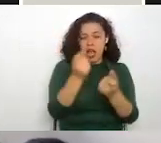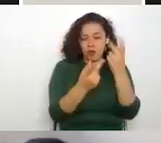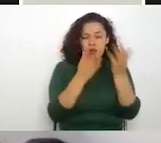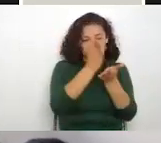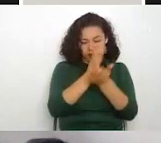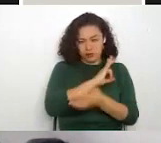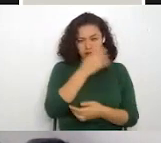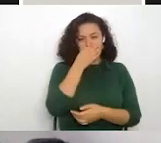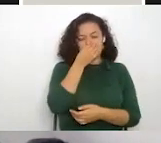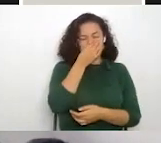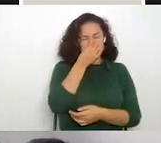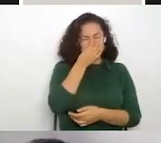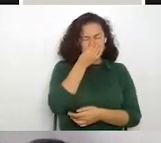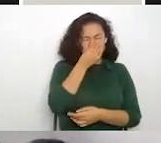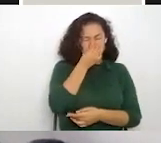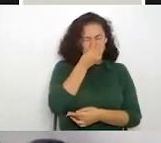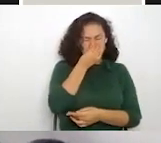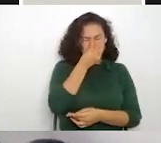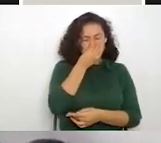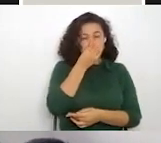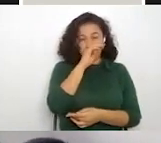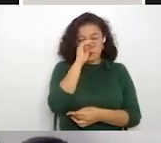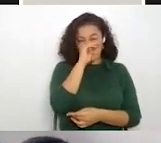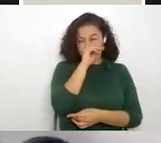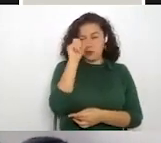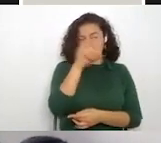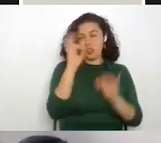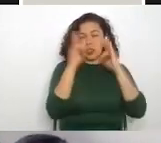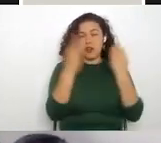misma manera se pudiera aplicar esto en función de esos,